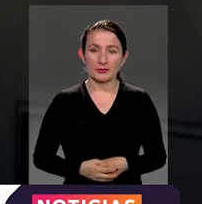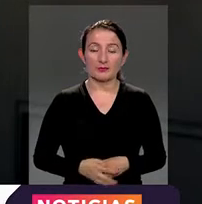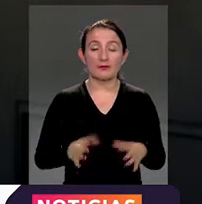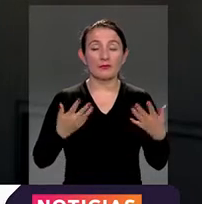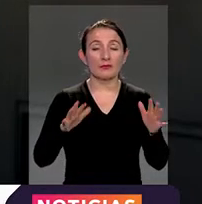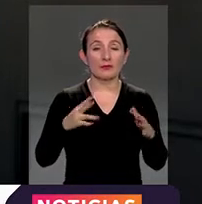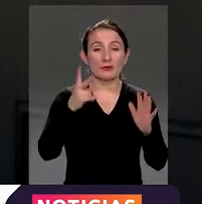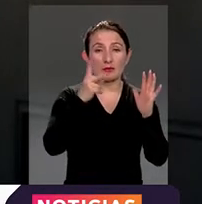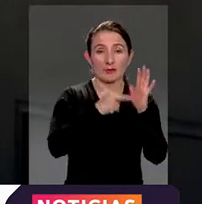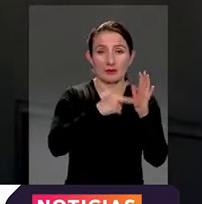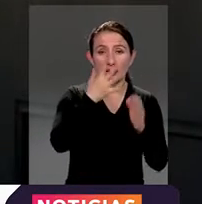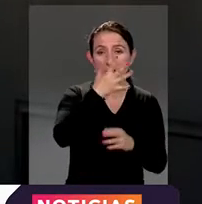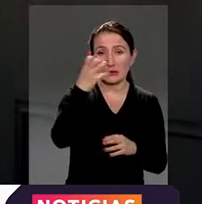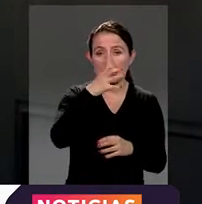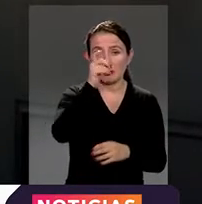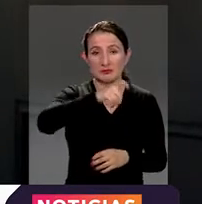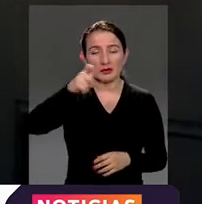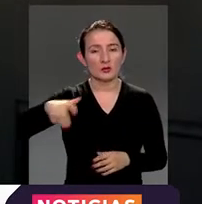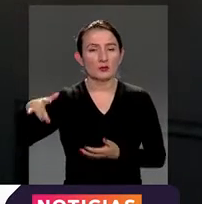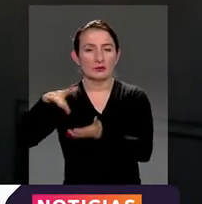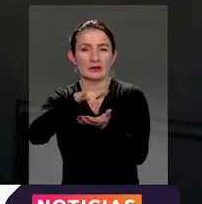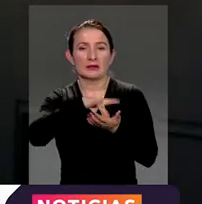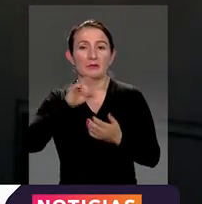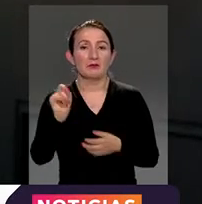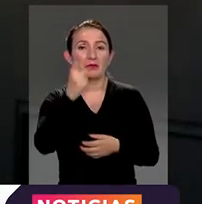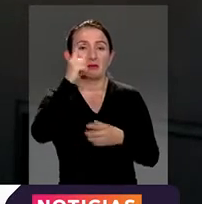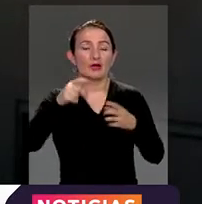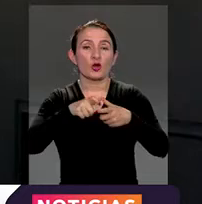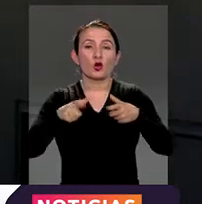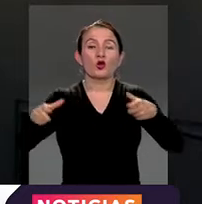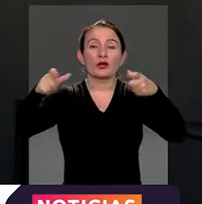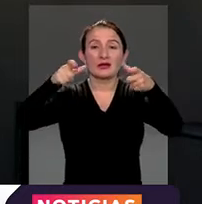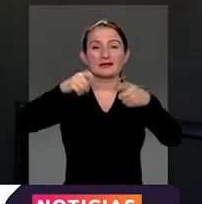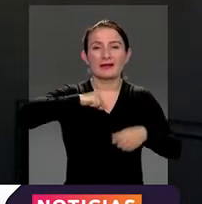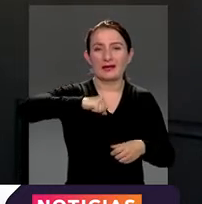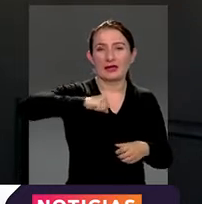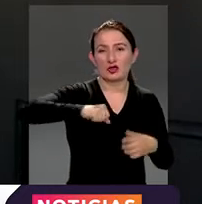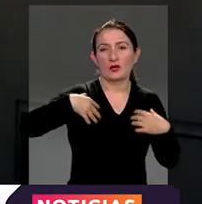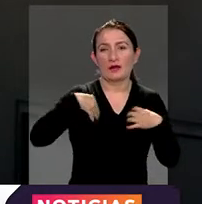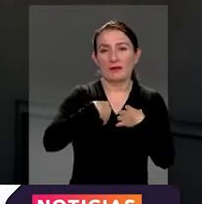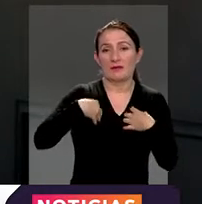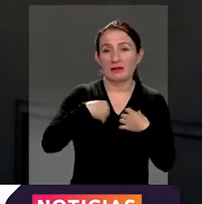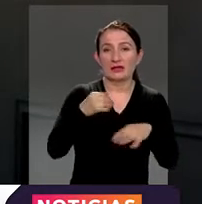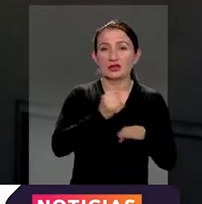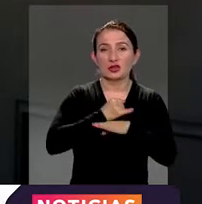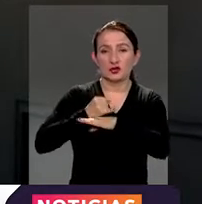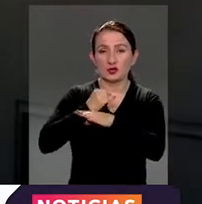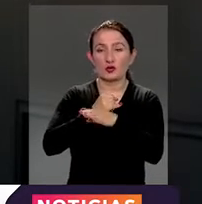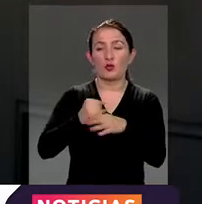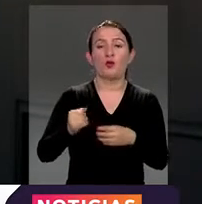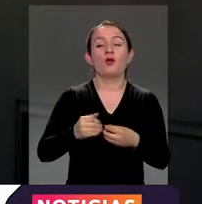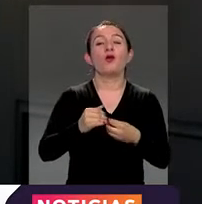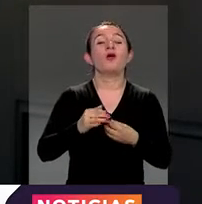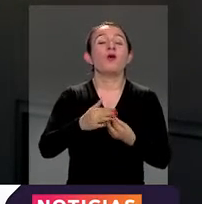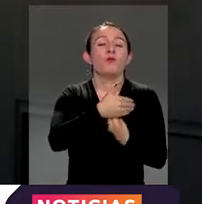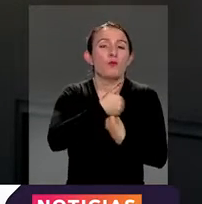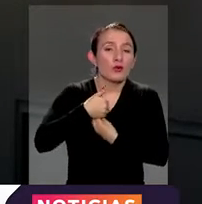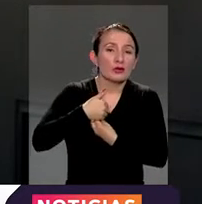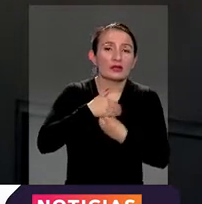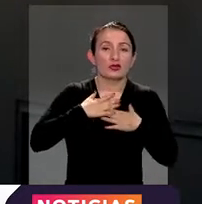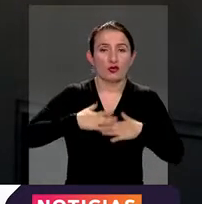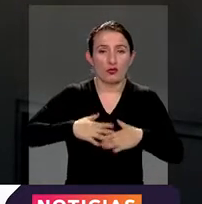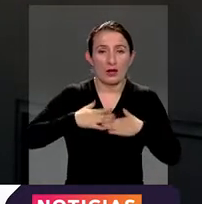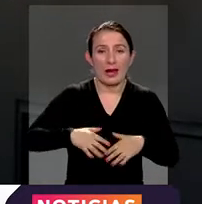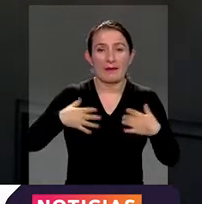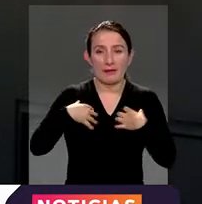Más de 2.500 personas participaron en el primer Congreso de Derecho Animal organizado por el Instituto de Bienestar y Protección Animal y acompañado por